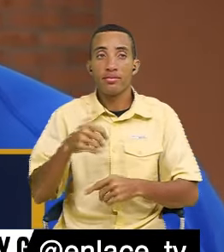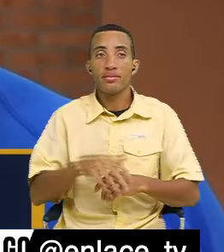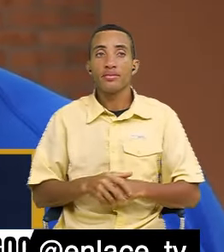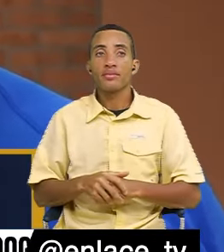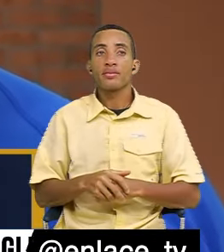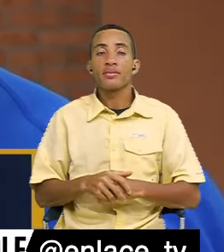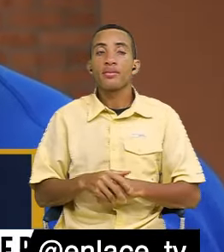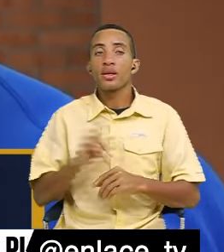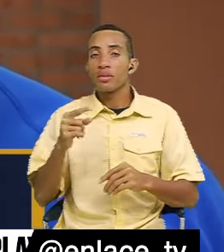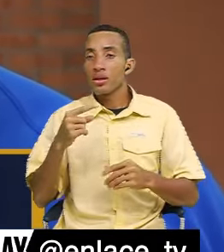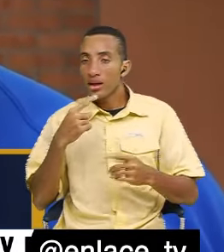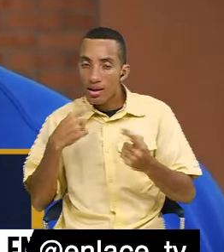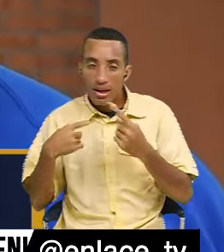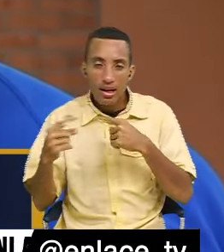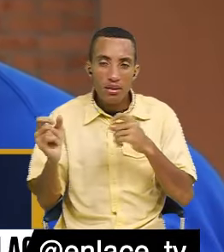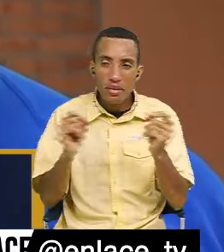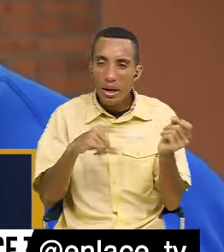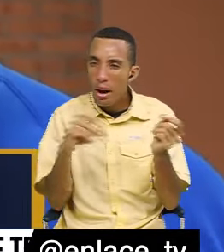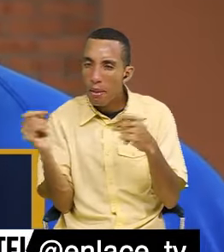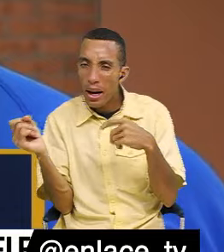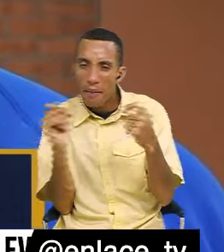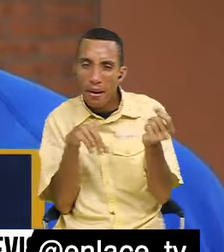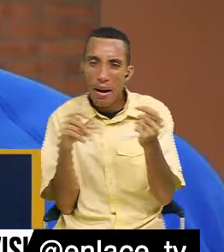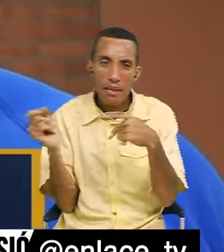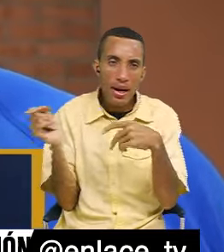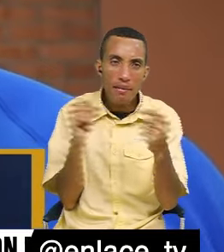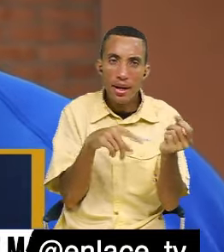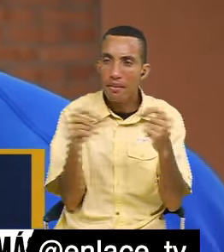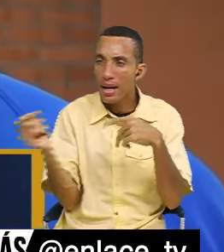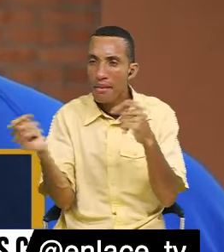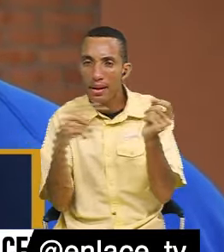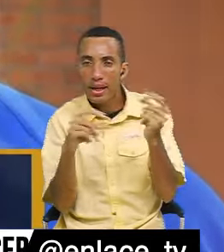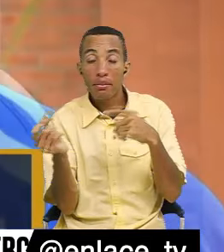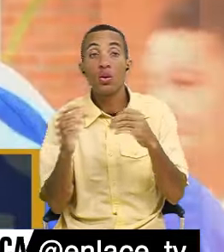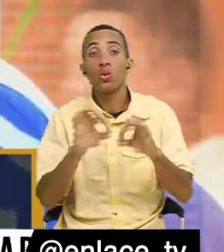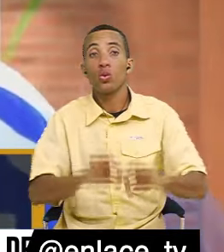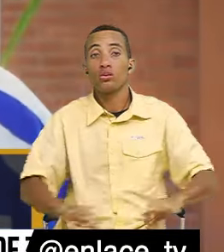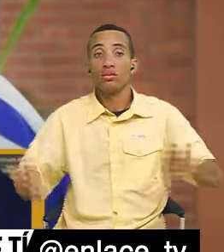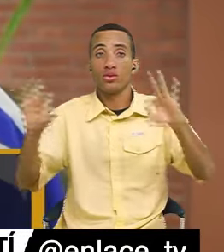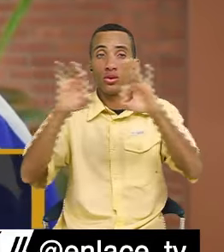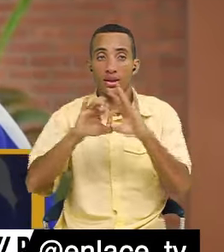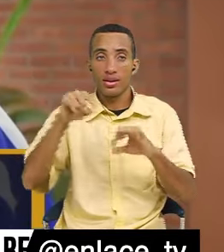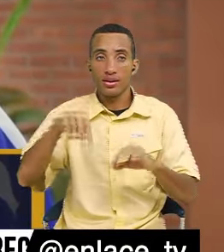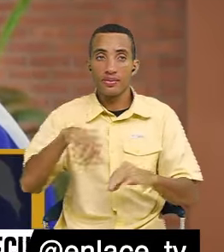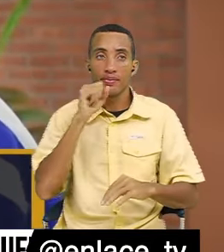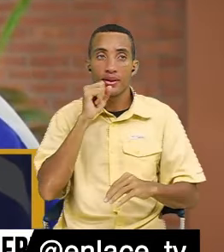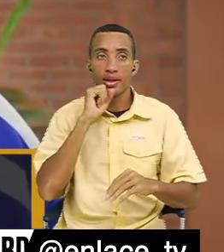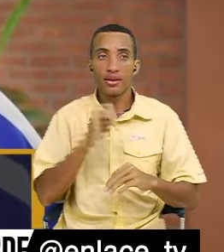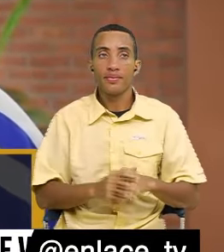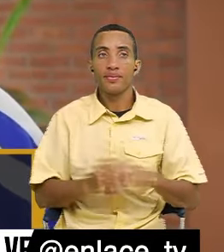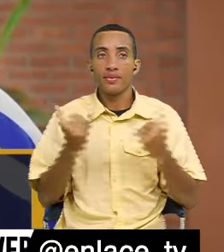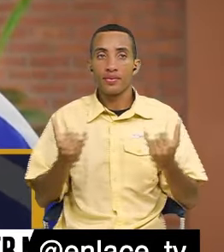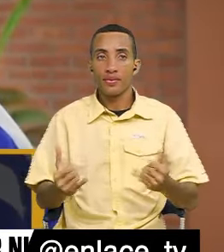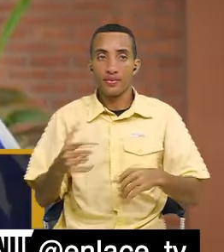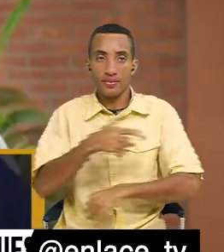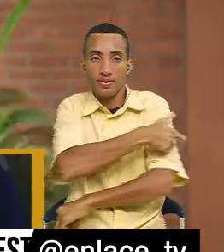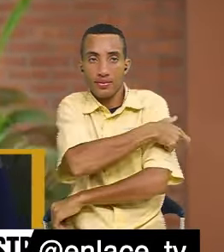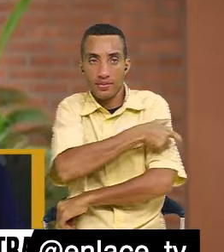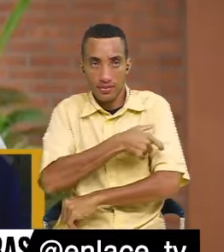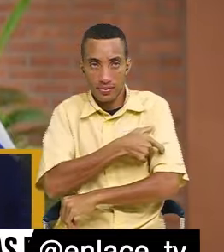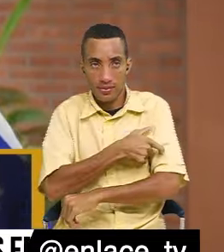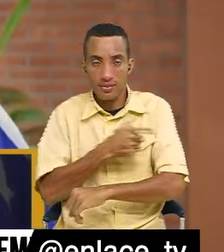entró a debatir muchas cosas que hoy en día son muy importantes en Barranca. En estos momentos el Comité Municipal está